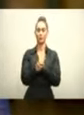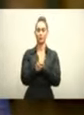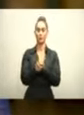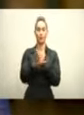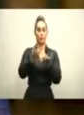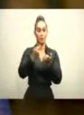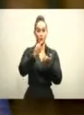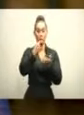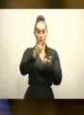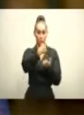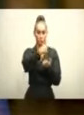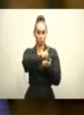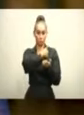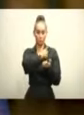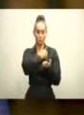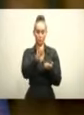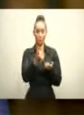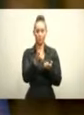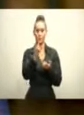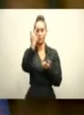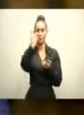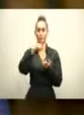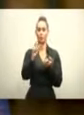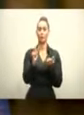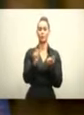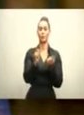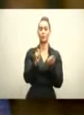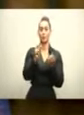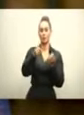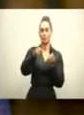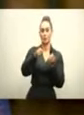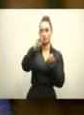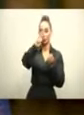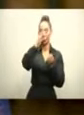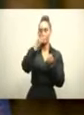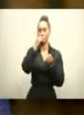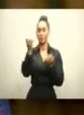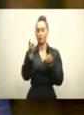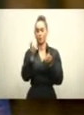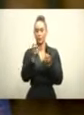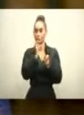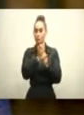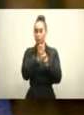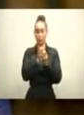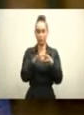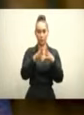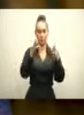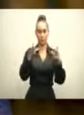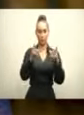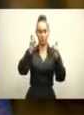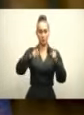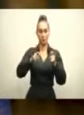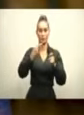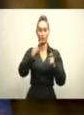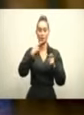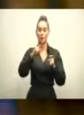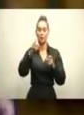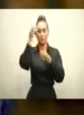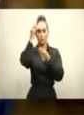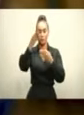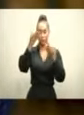difíciles y graves, la ciudadanía debe recibir las explicaciones directamente de sus máximos representantes públicos.